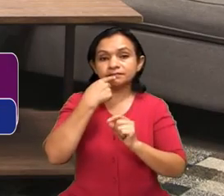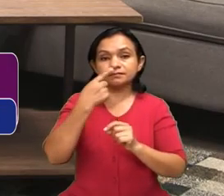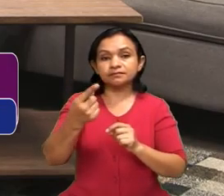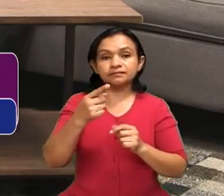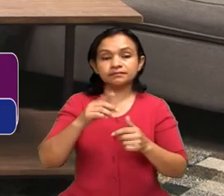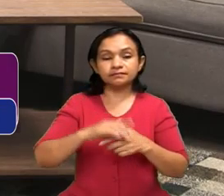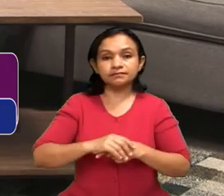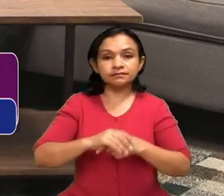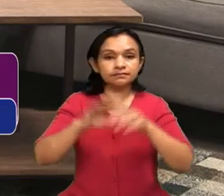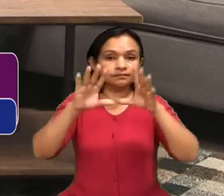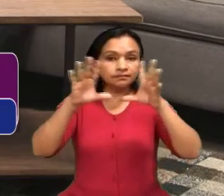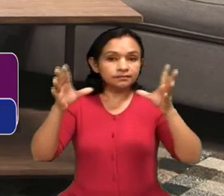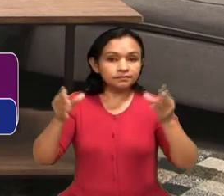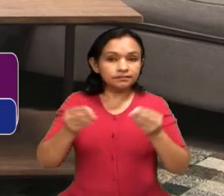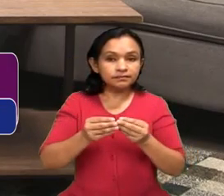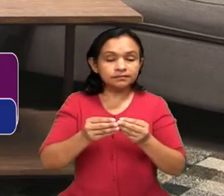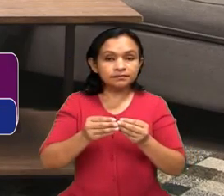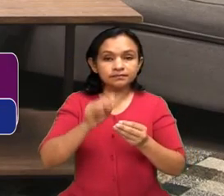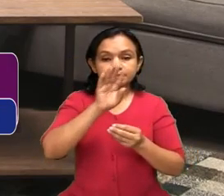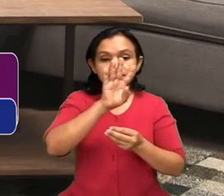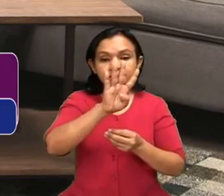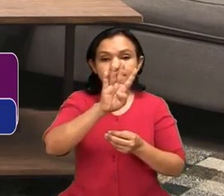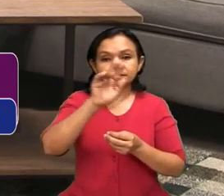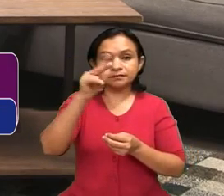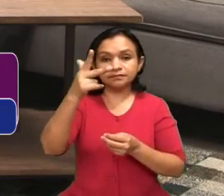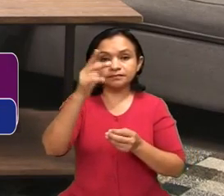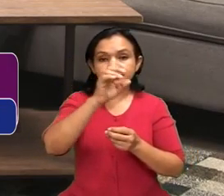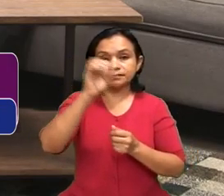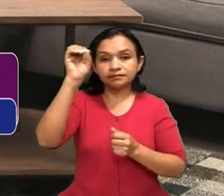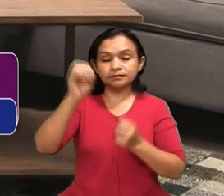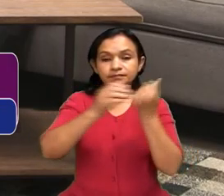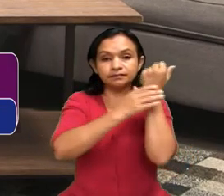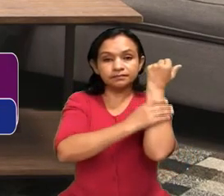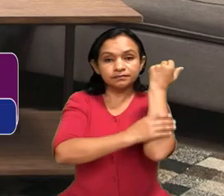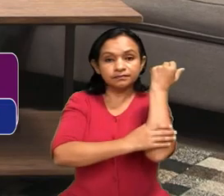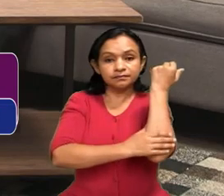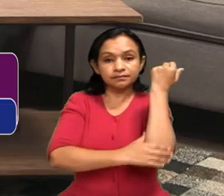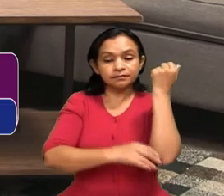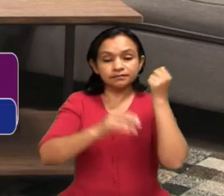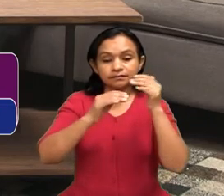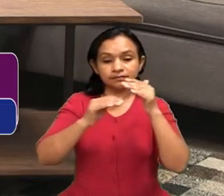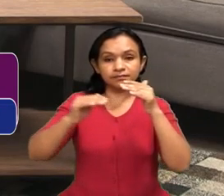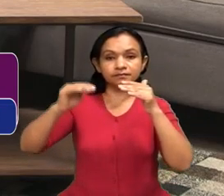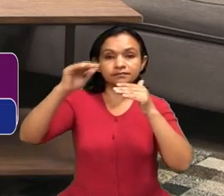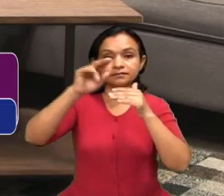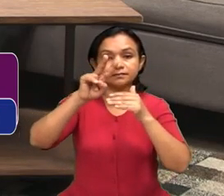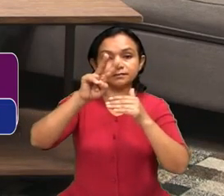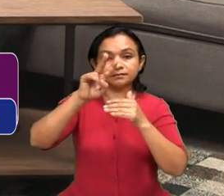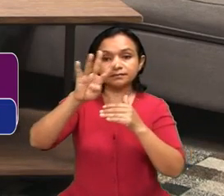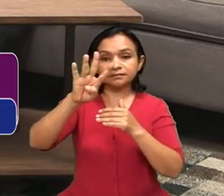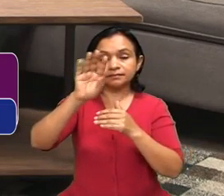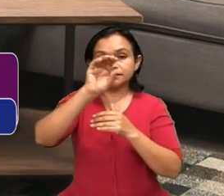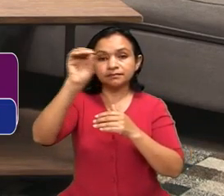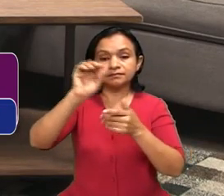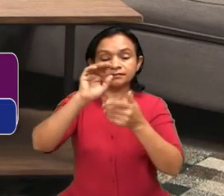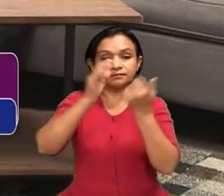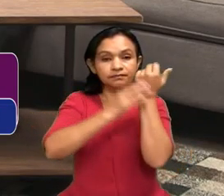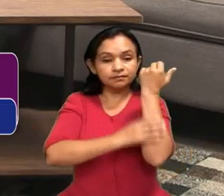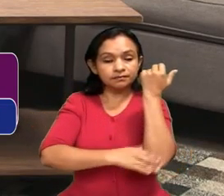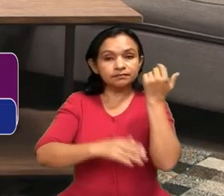forma más general, pasamos de un 48% de pobreza a un 24% de pobreza.